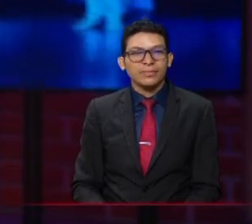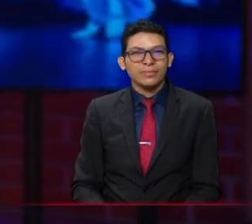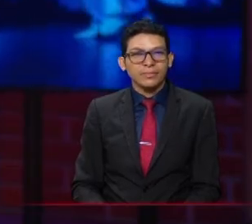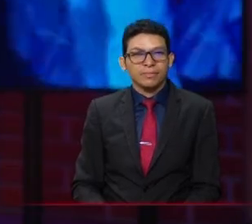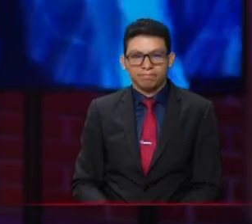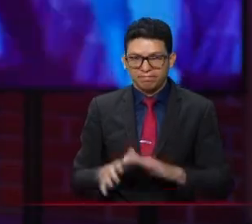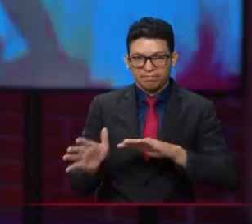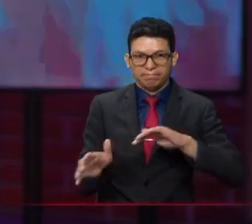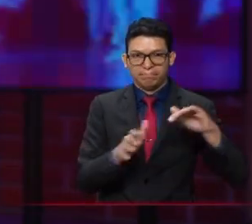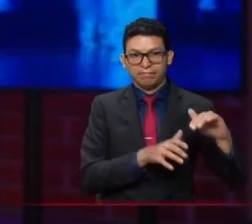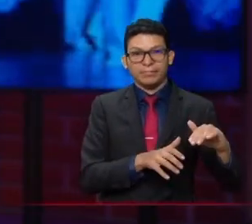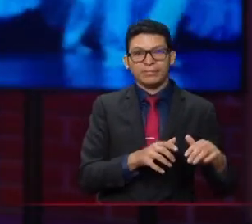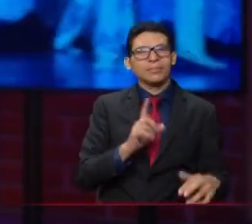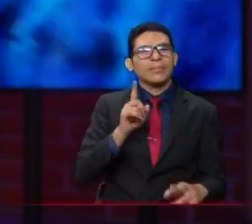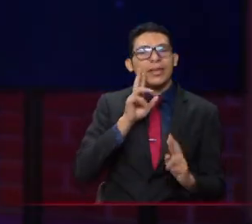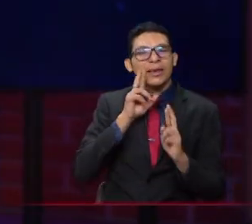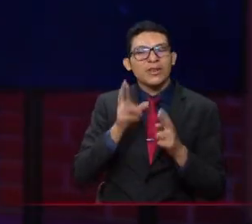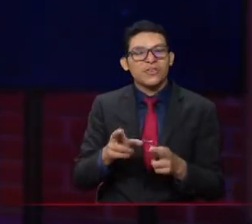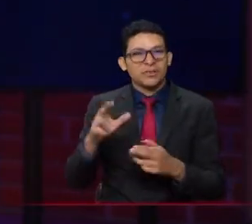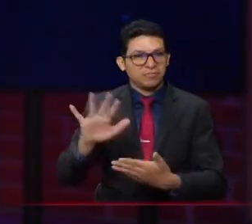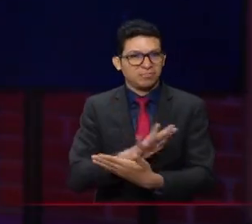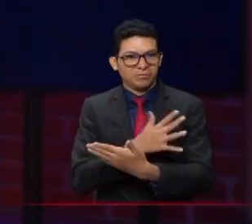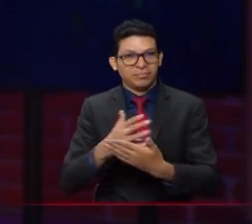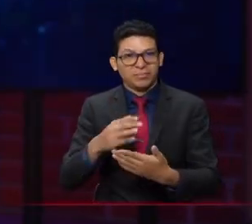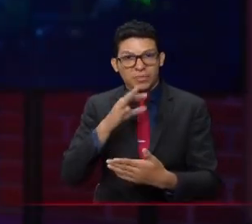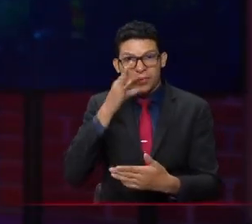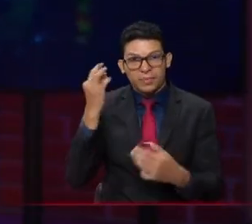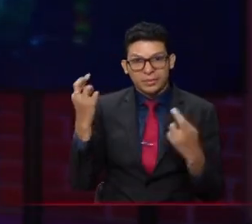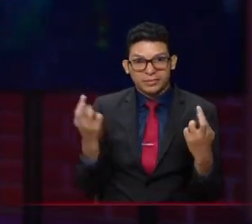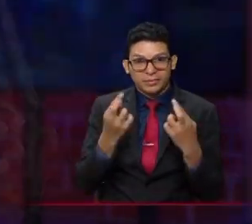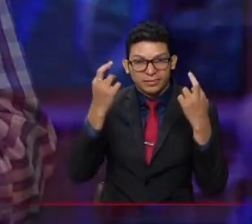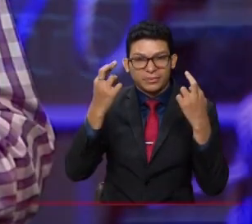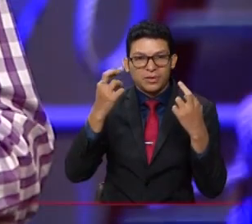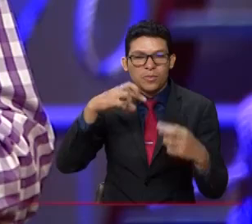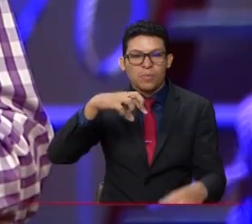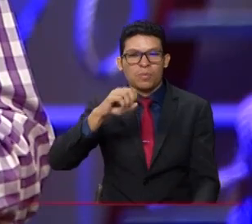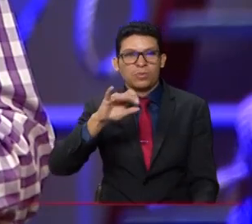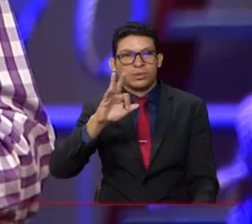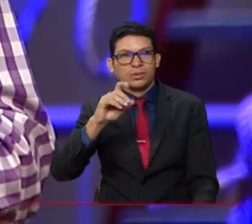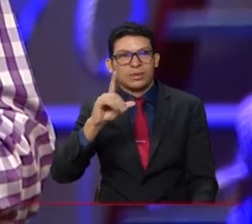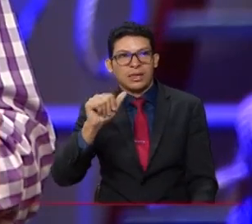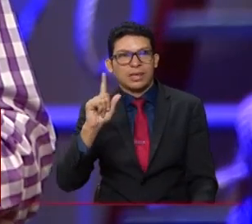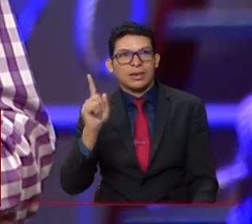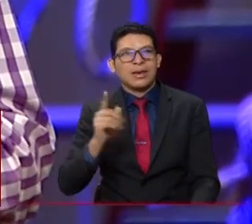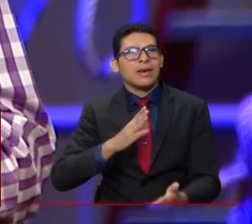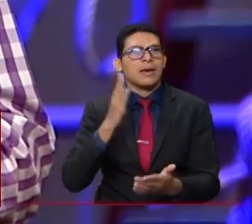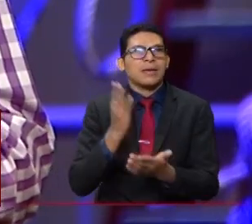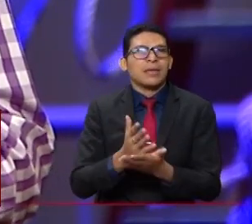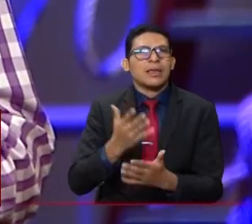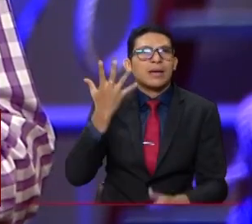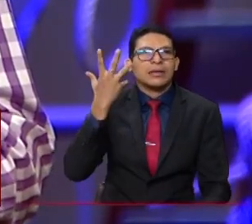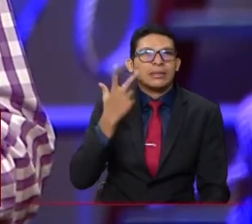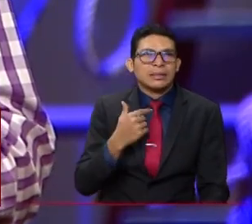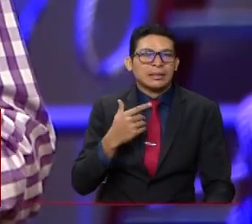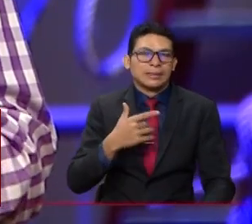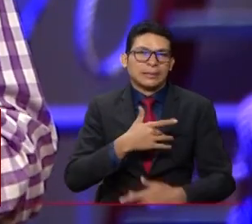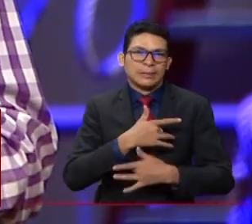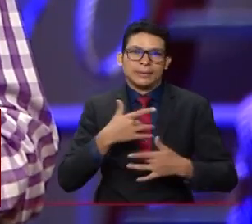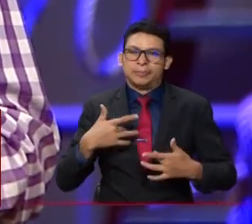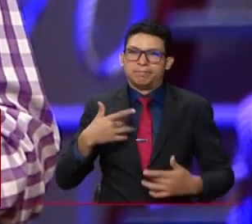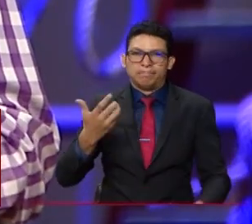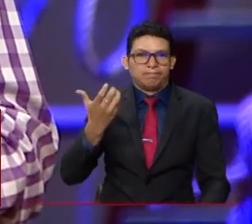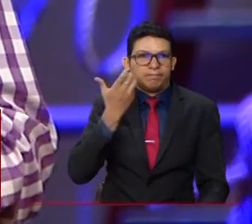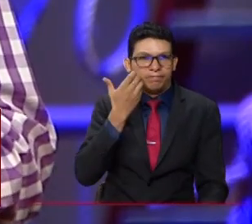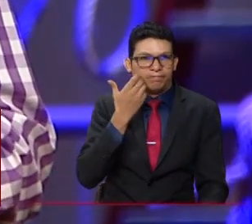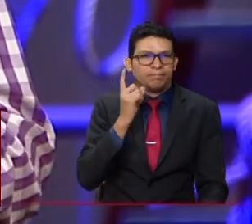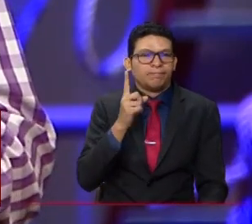Por otra parte, el reconocido cantante de música popular Luis Alberto Posada presenta hace varios días quebrantos de salud.